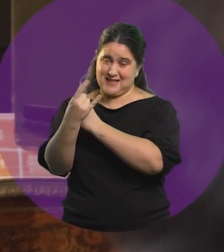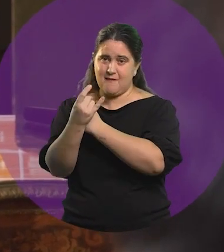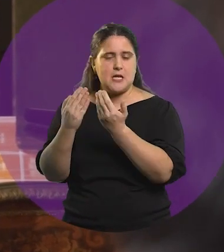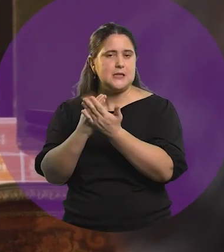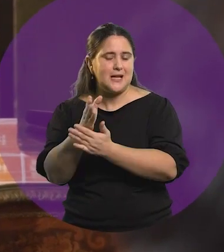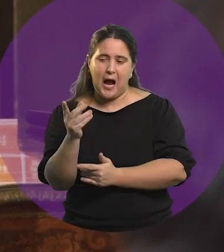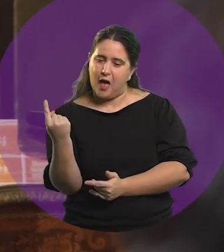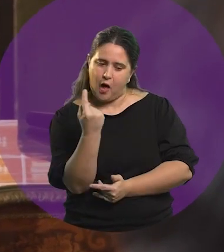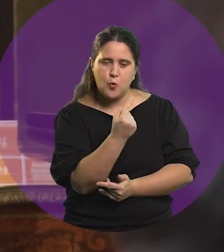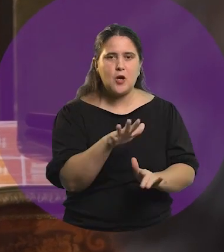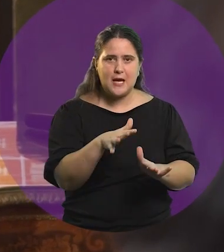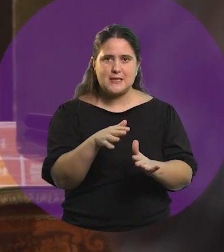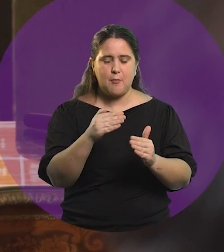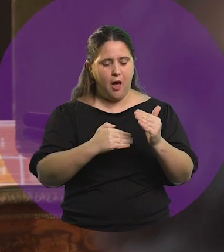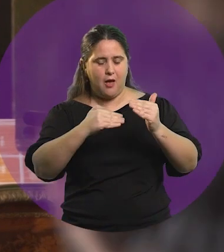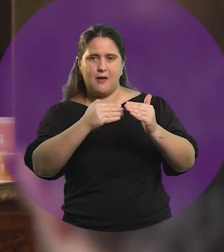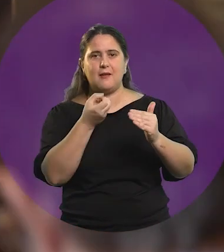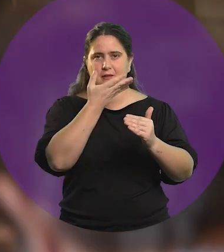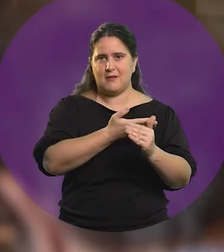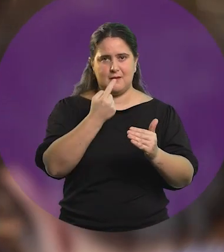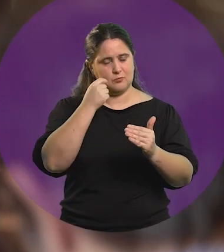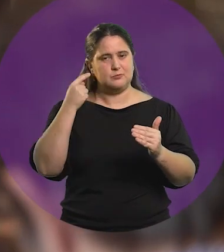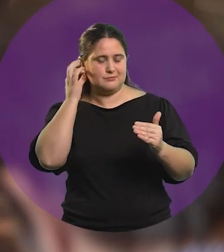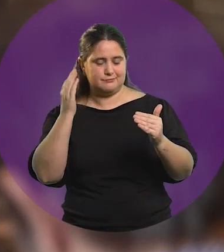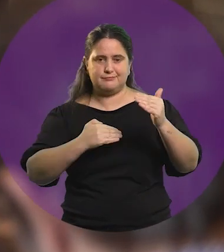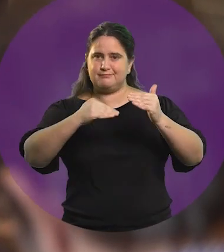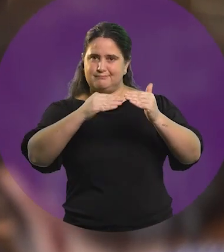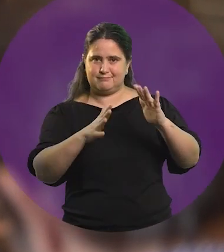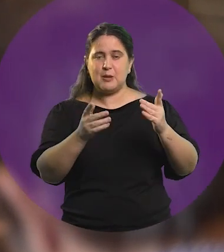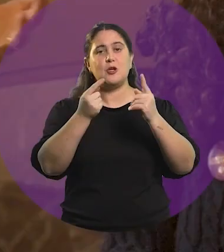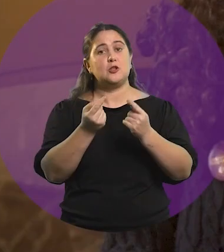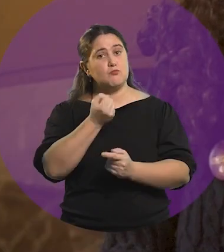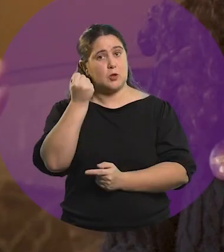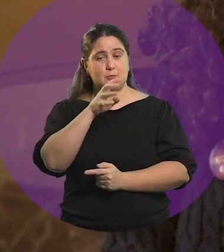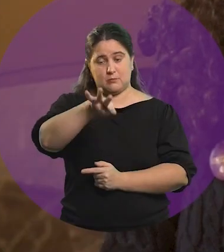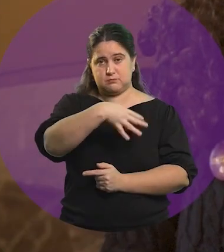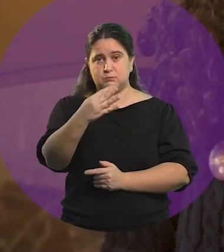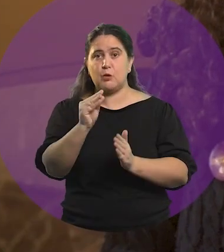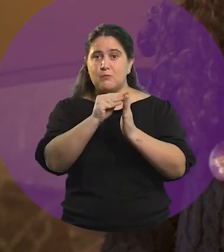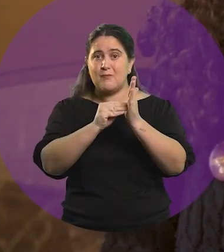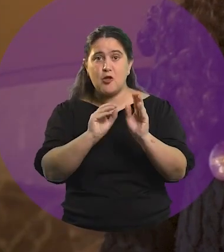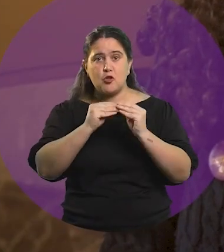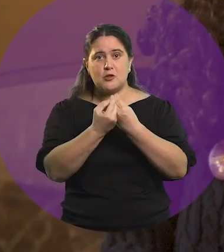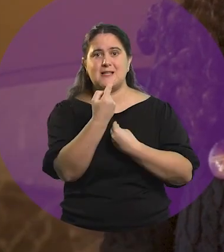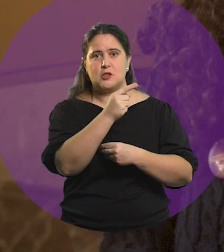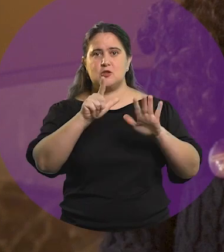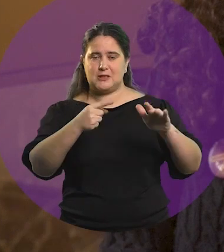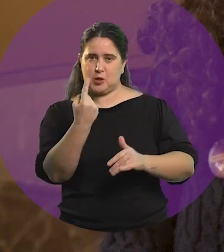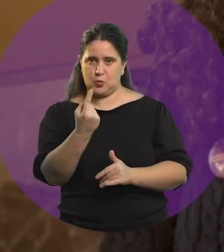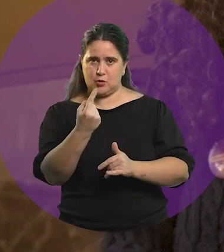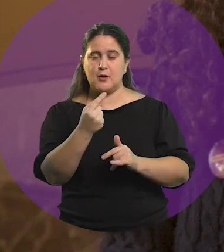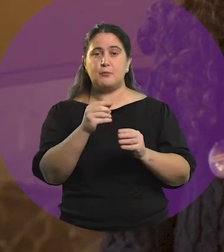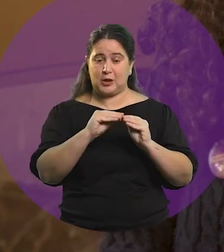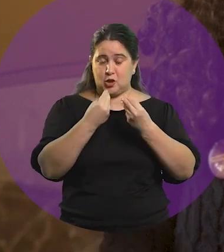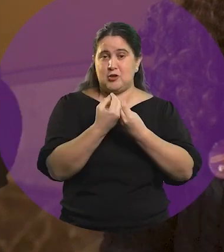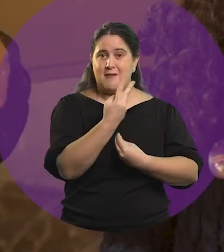de brecha de género, ¿sí? Entonces, esto además es muy importante porque es una sábana con 171 datos, ¿sí? Porque son